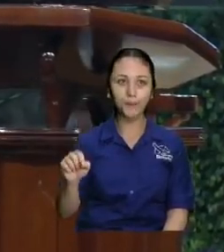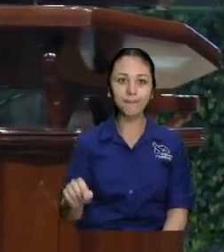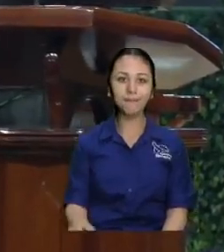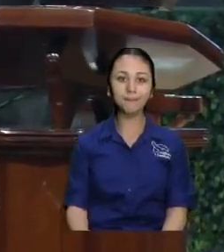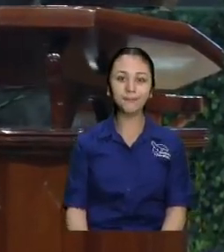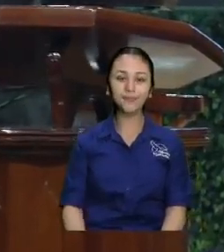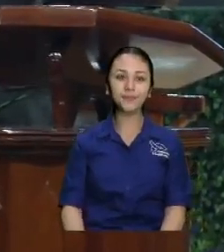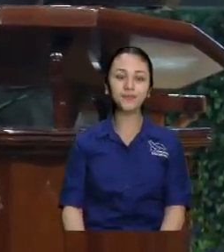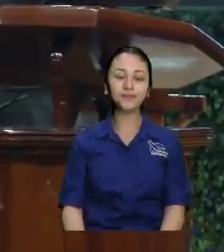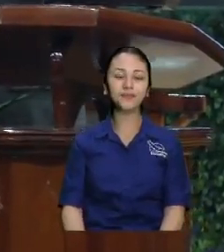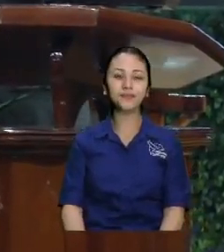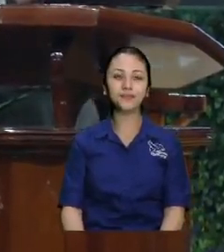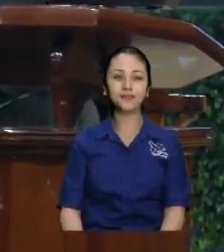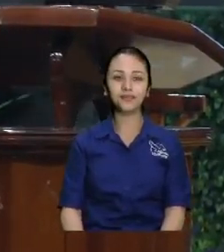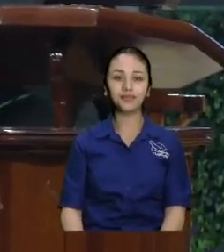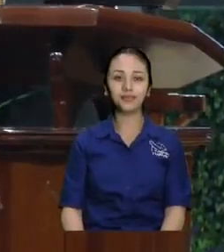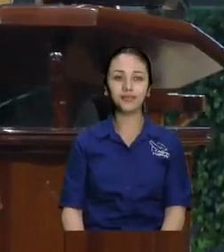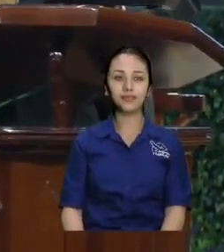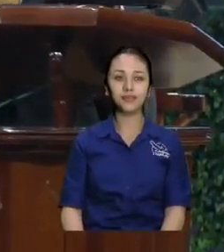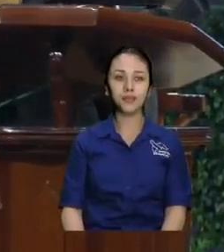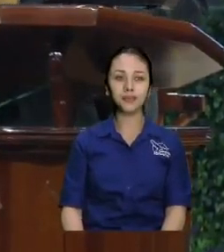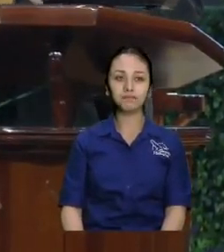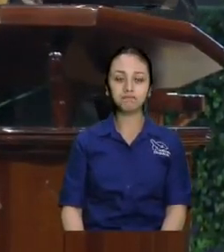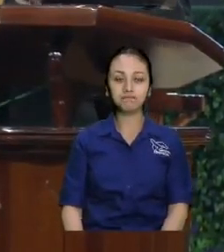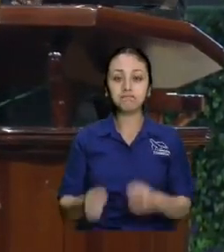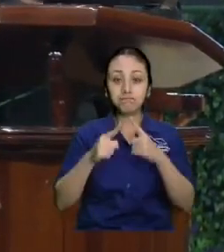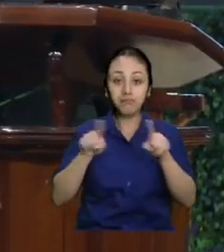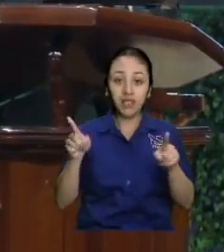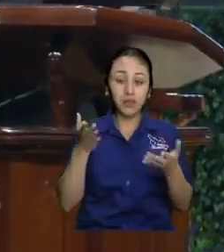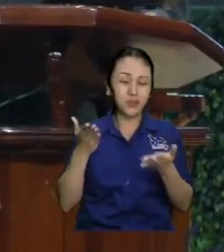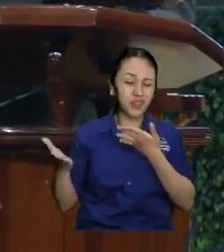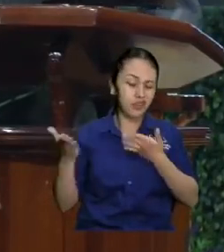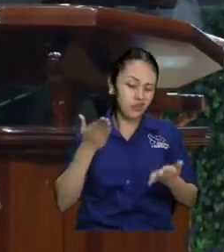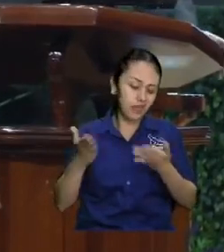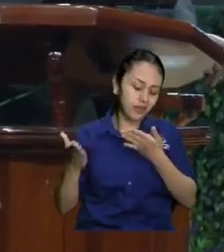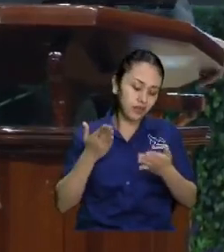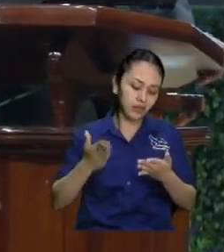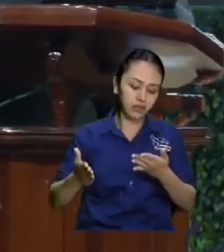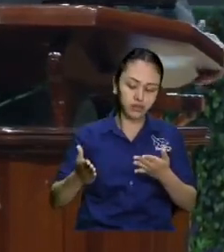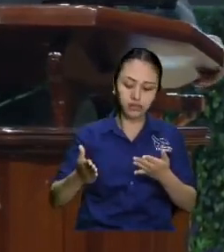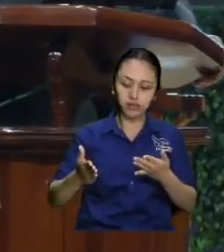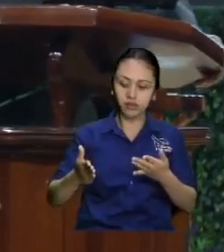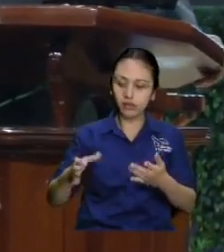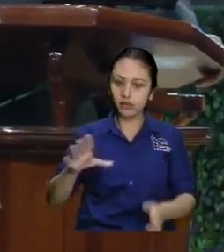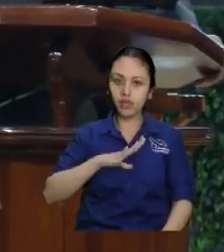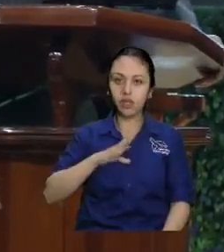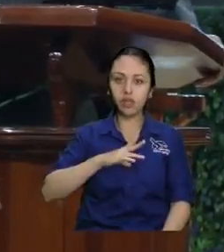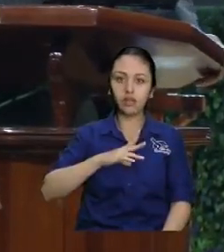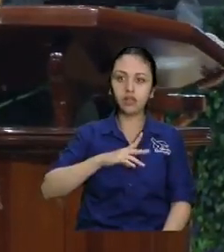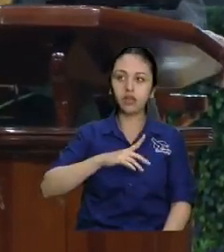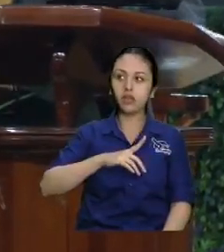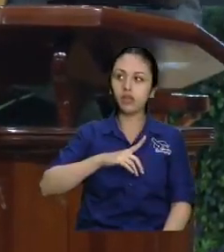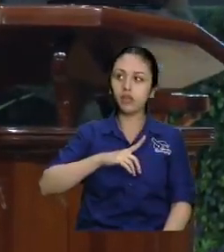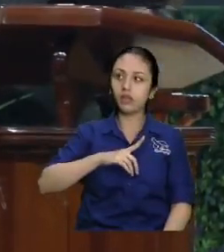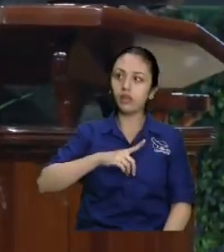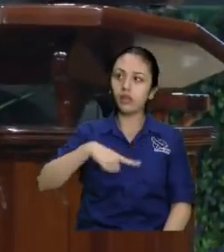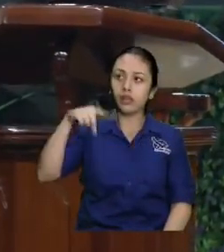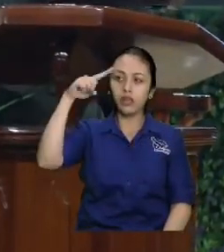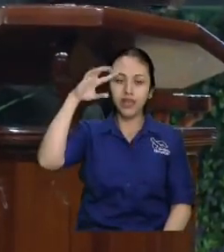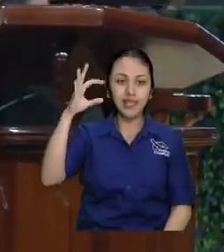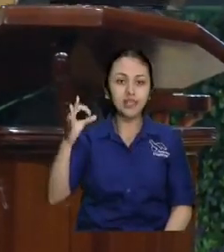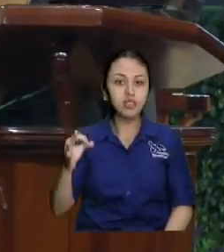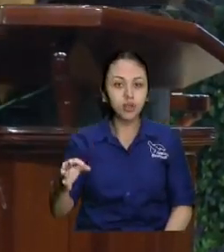se somete a las leyes. Pero a veces, de veras, se toman decisiones en el hogar, hermano. Imagínese, solo